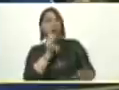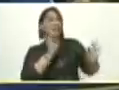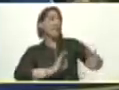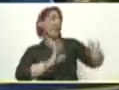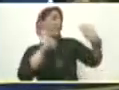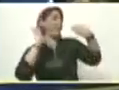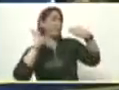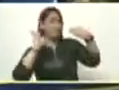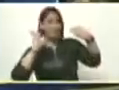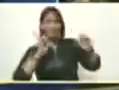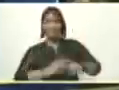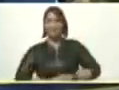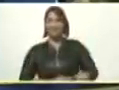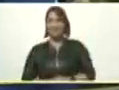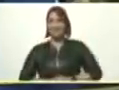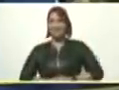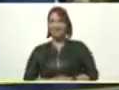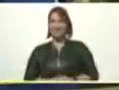nada